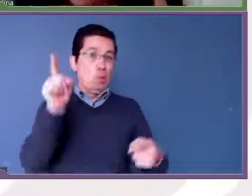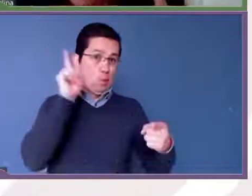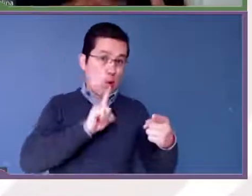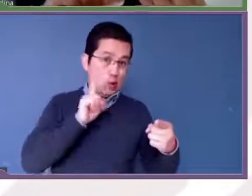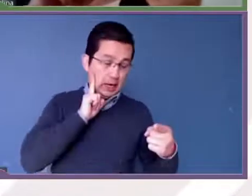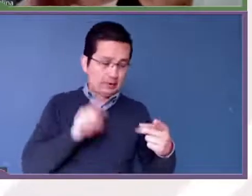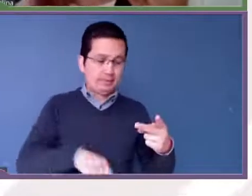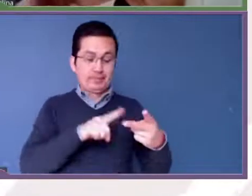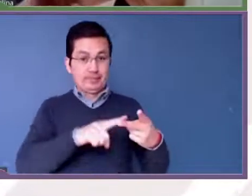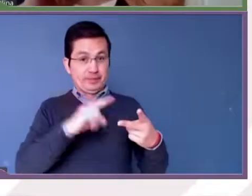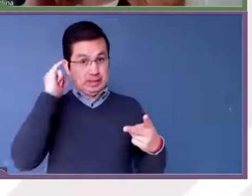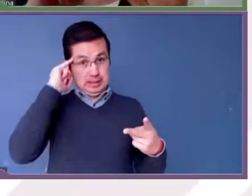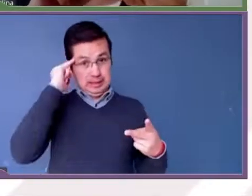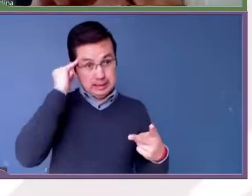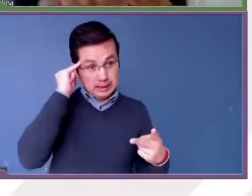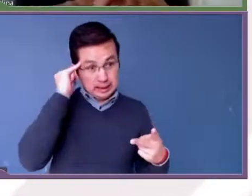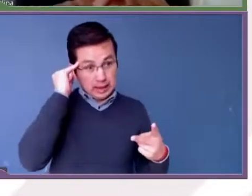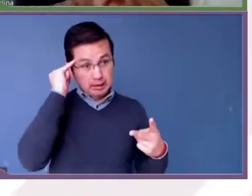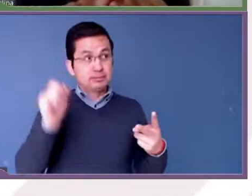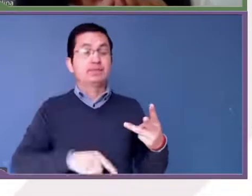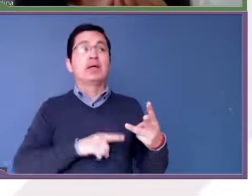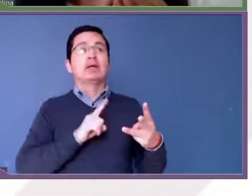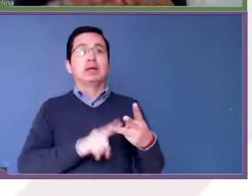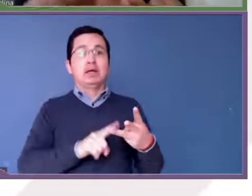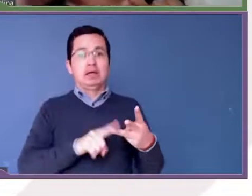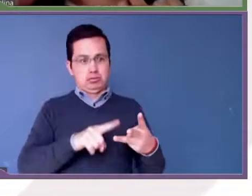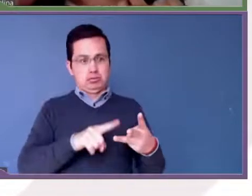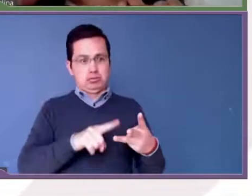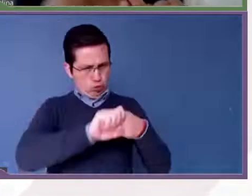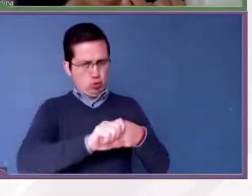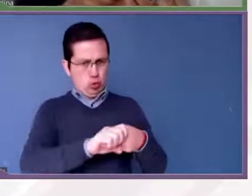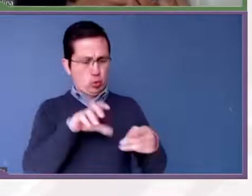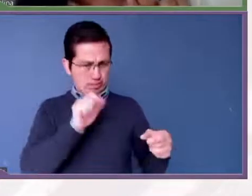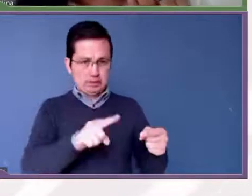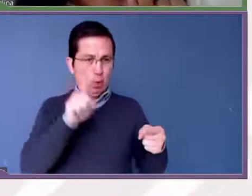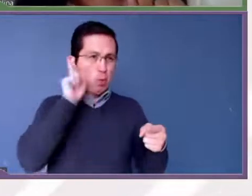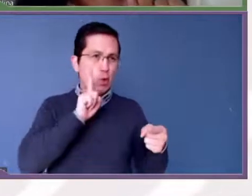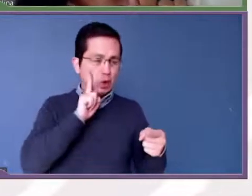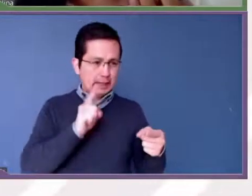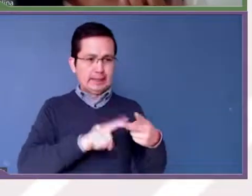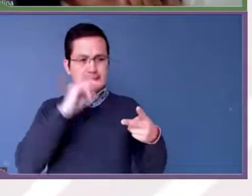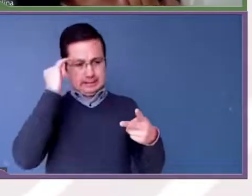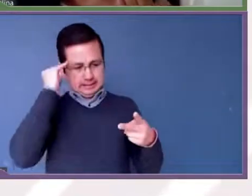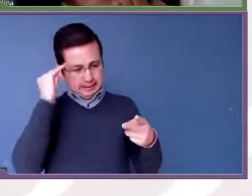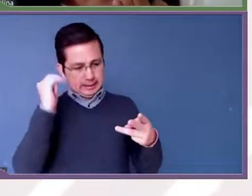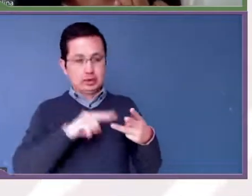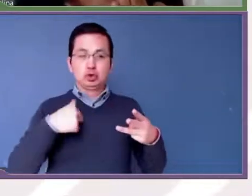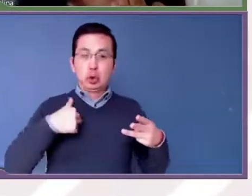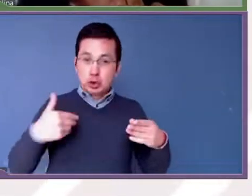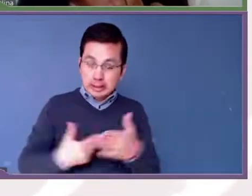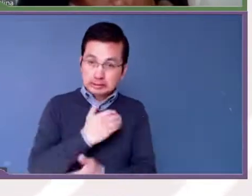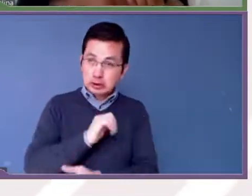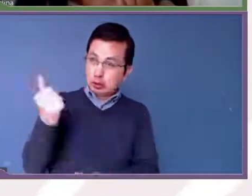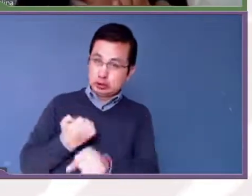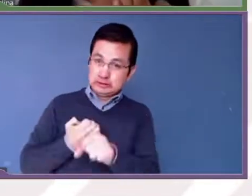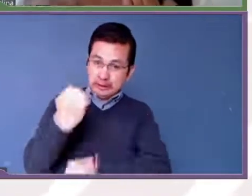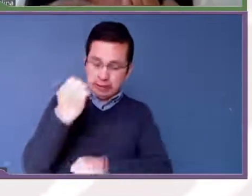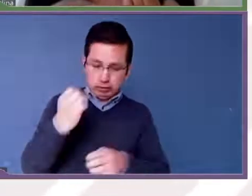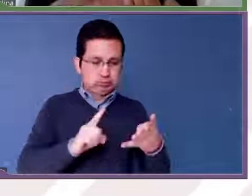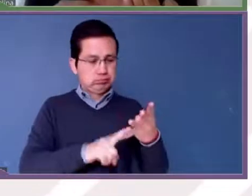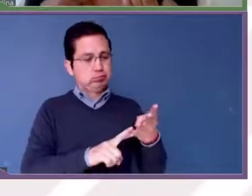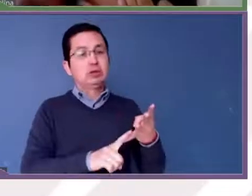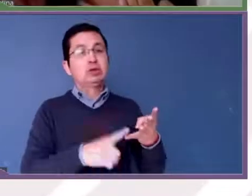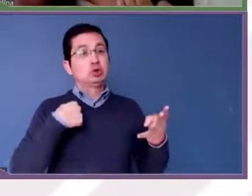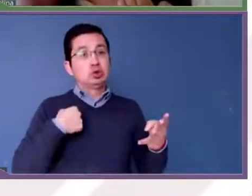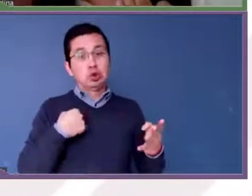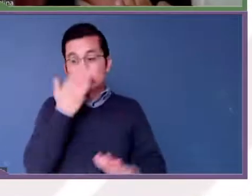ser indígena, proveniente de otra entidad federativa y tener años de escolaridad